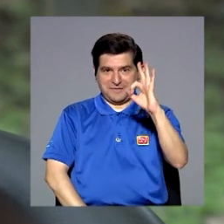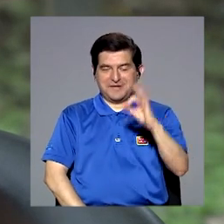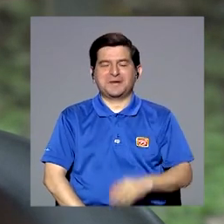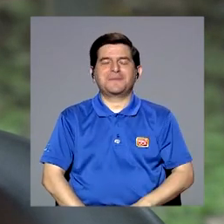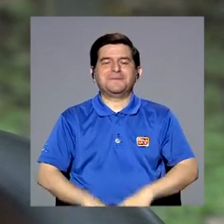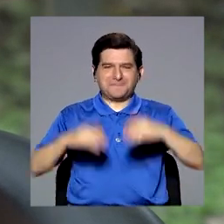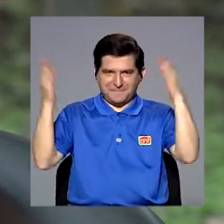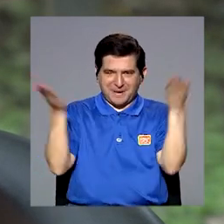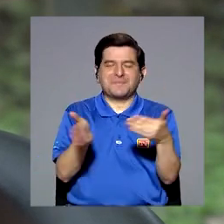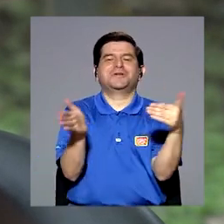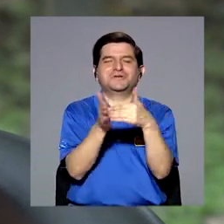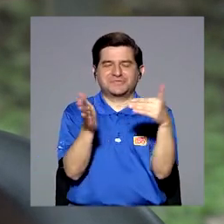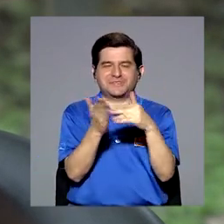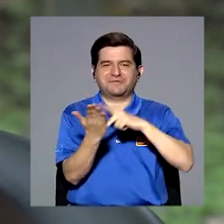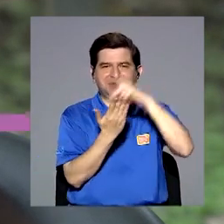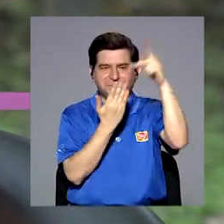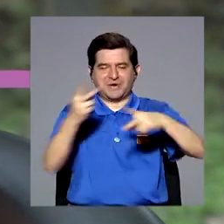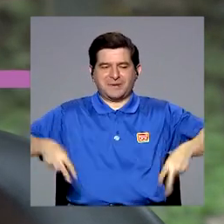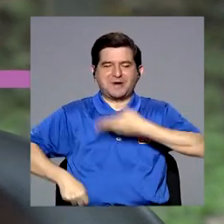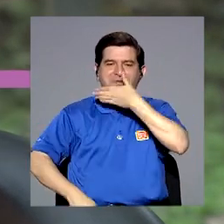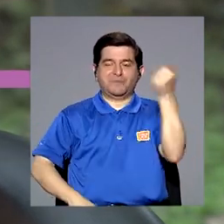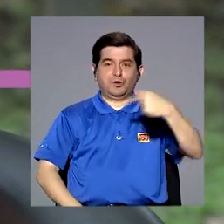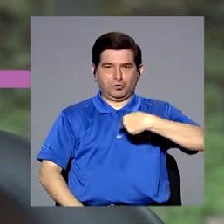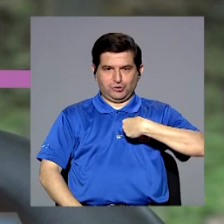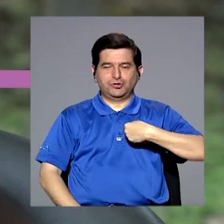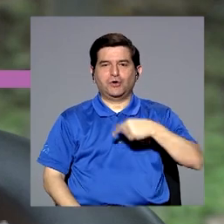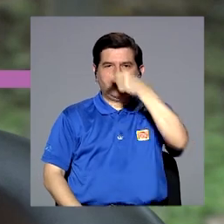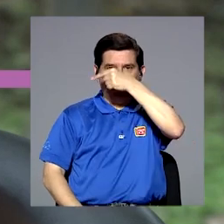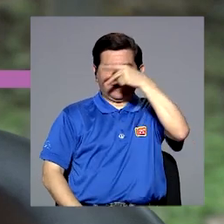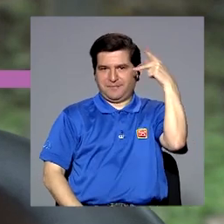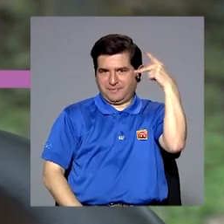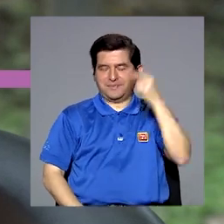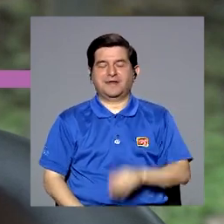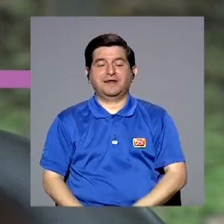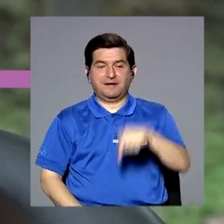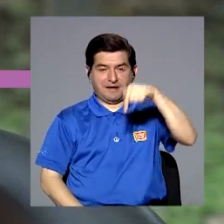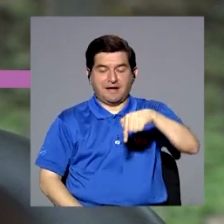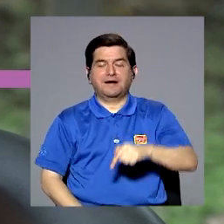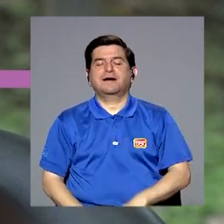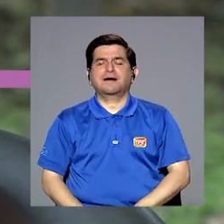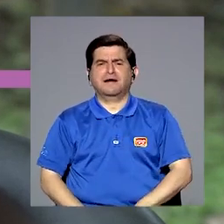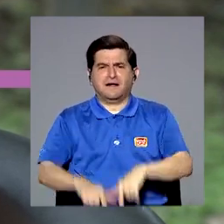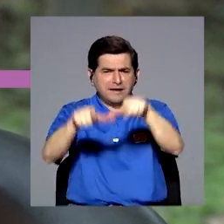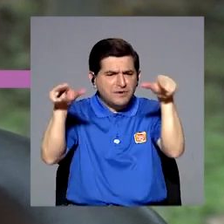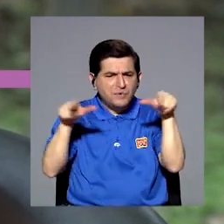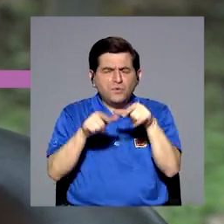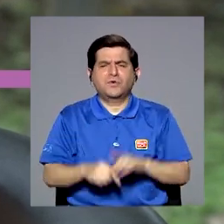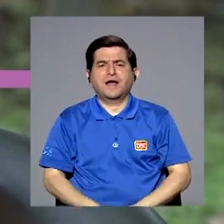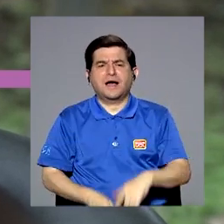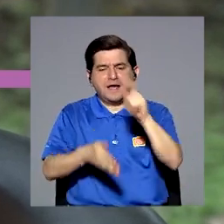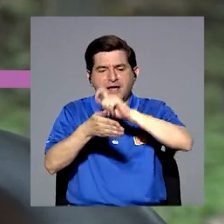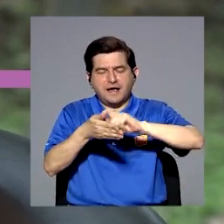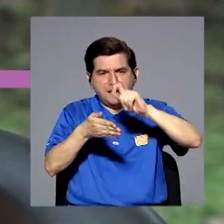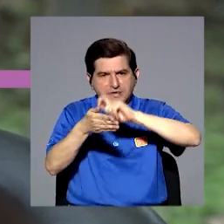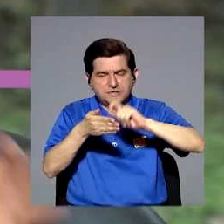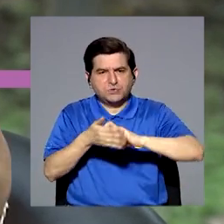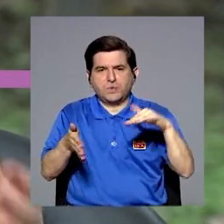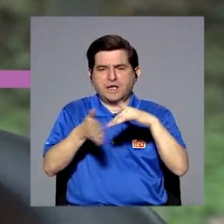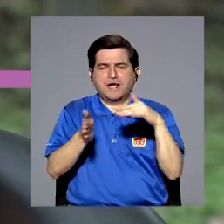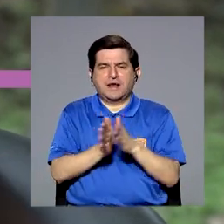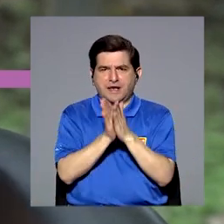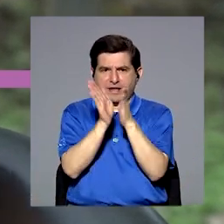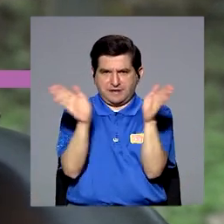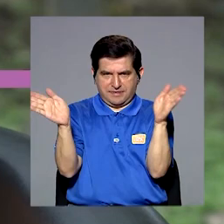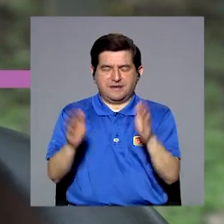¿qué tal? Bienvenido y bienvenida nuevamente a Vivir Mejor. Mi nombre es Gabriela Pérez y el día de hoy estamos acá en las inmediaciones de la Escuela de Estudios Generales. Hoy